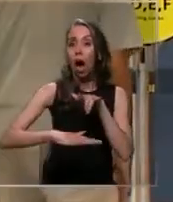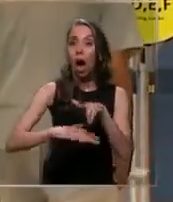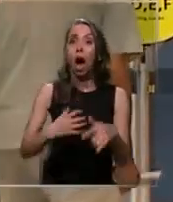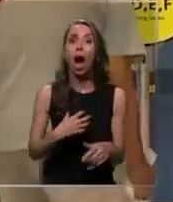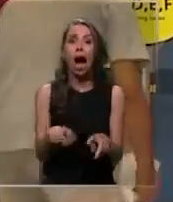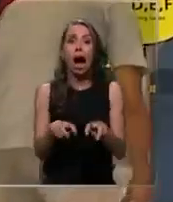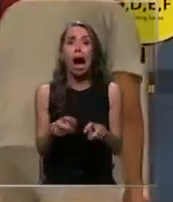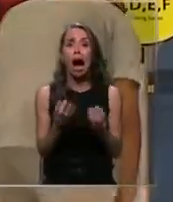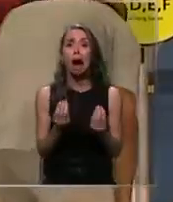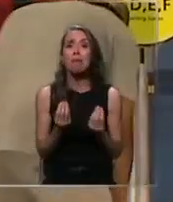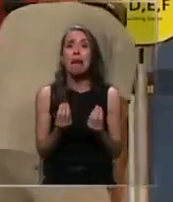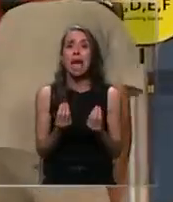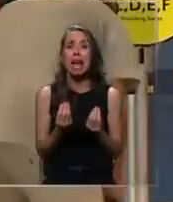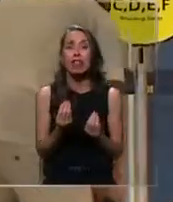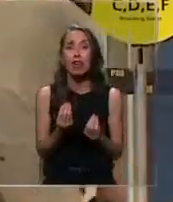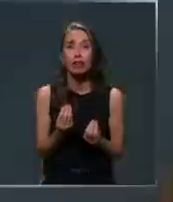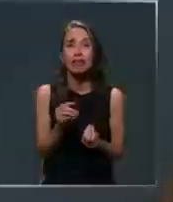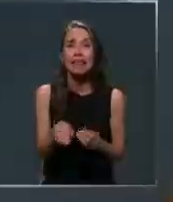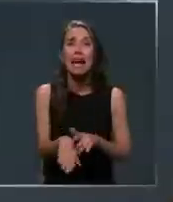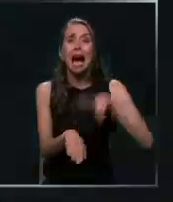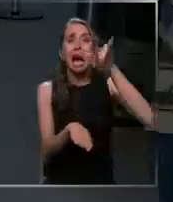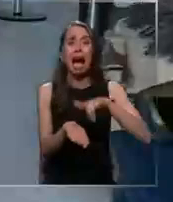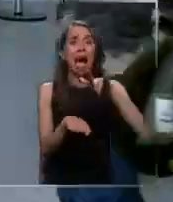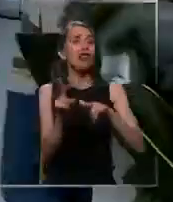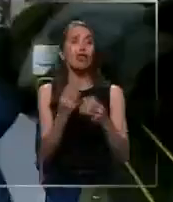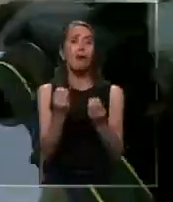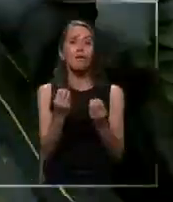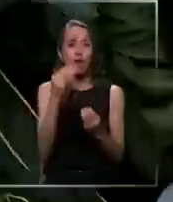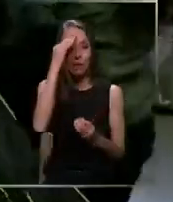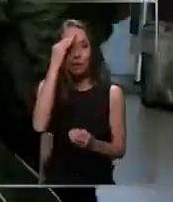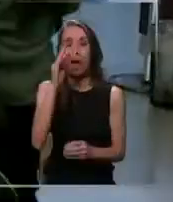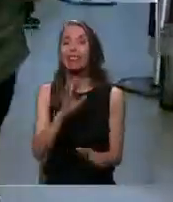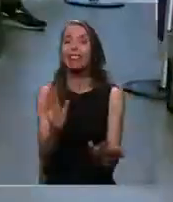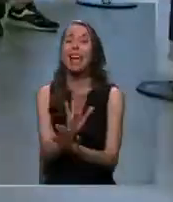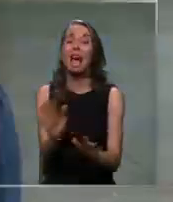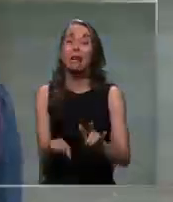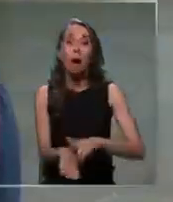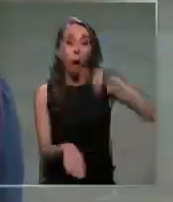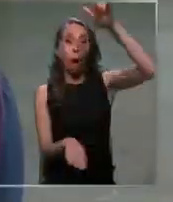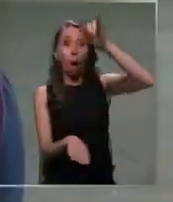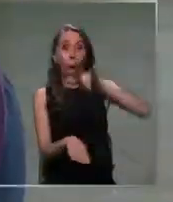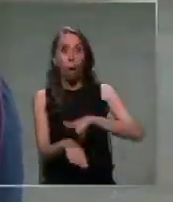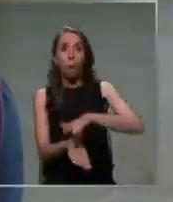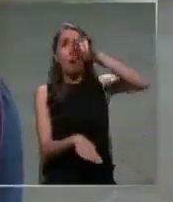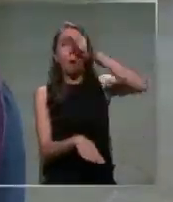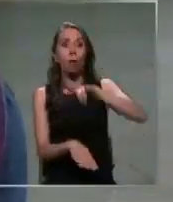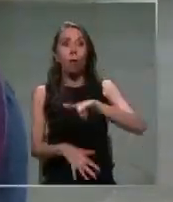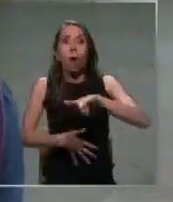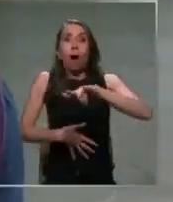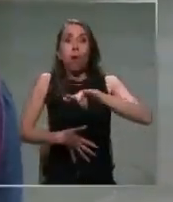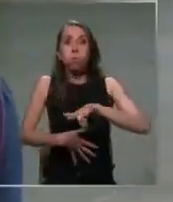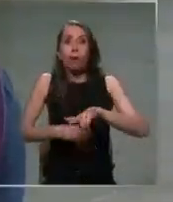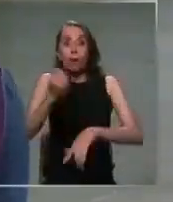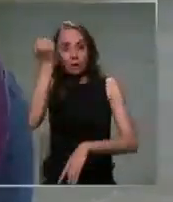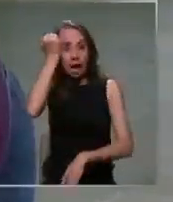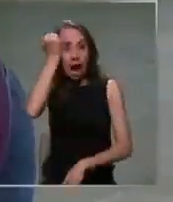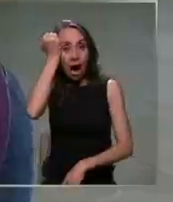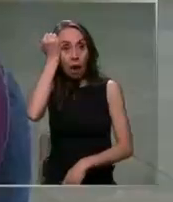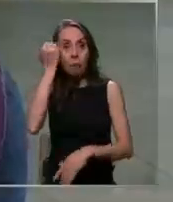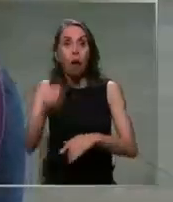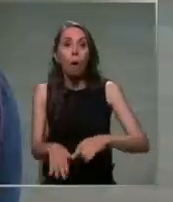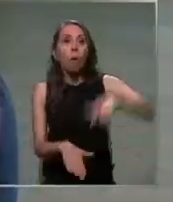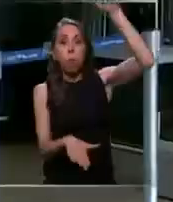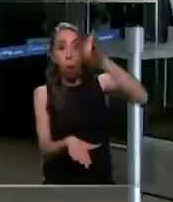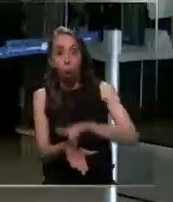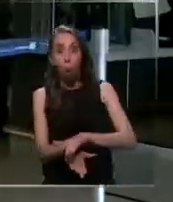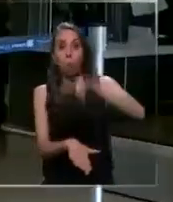miedo. Una experiencia que no es para nada agradable. No, fue terrible. Es una experiencia bien traumática, cuando son fuertes